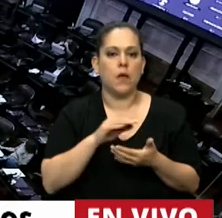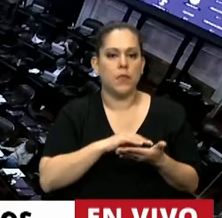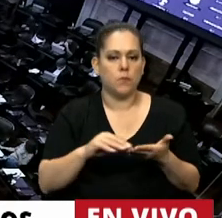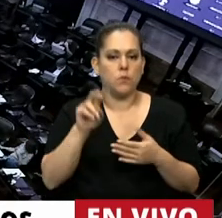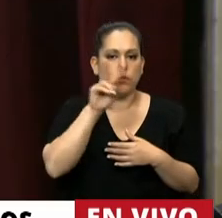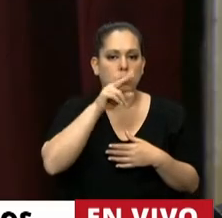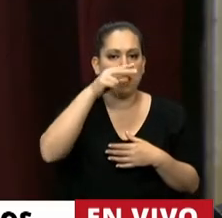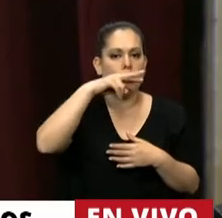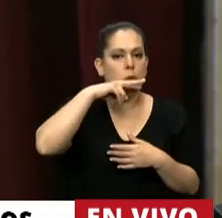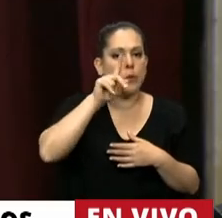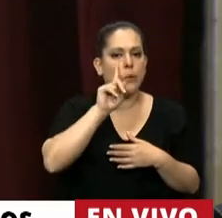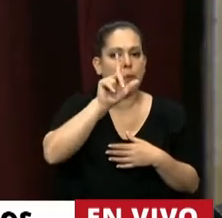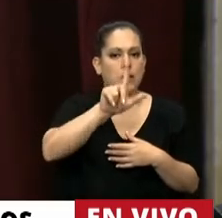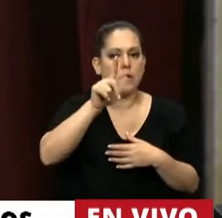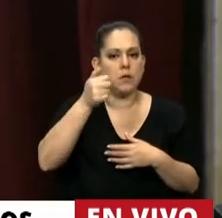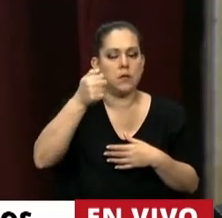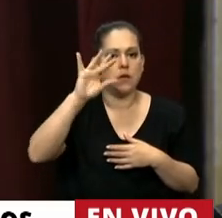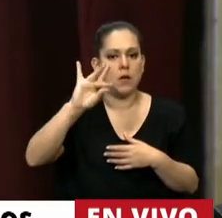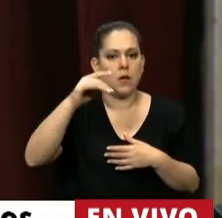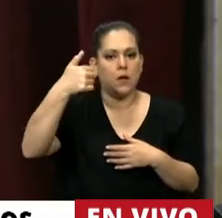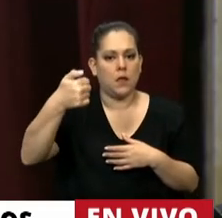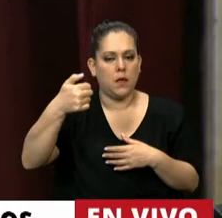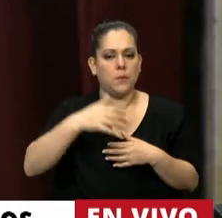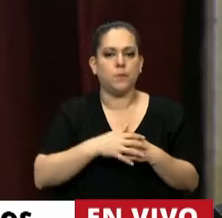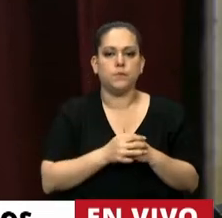Diputada Leonor Martínez Villada.